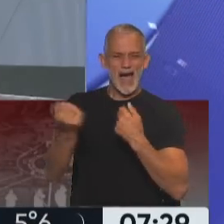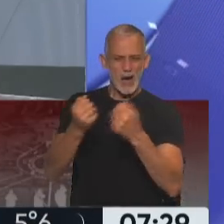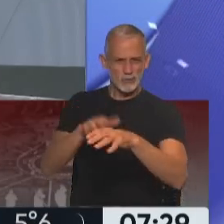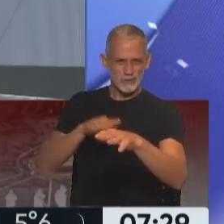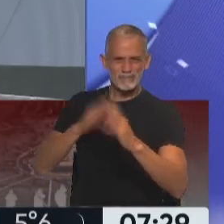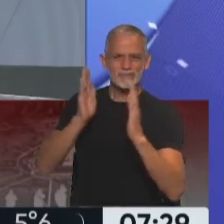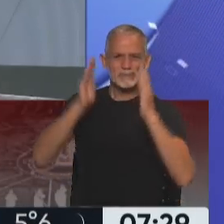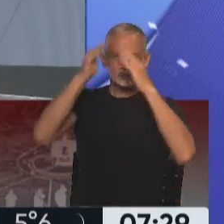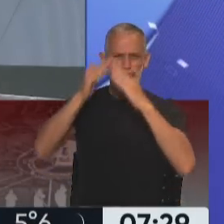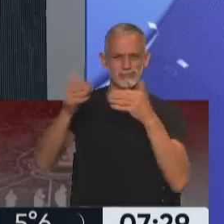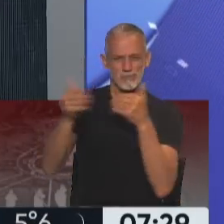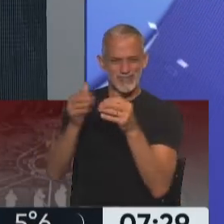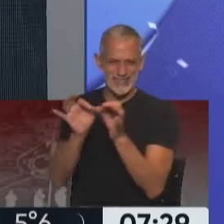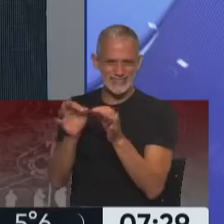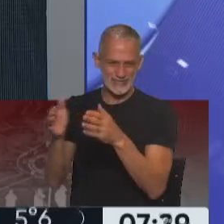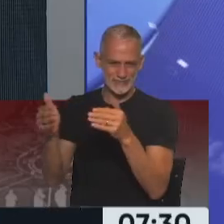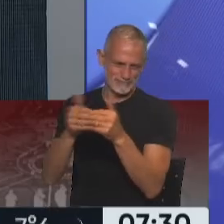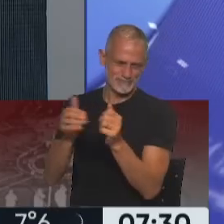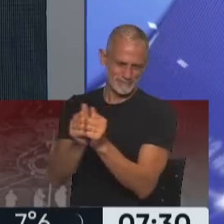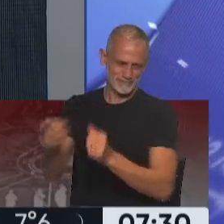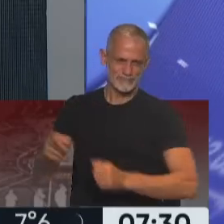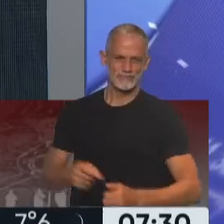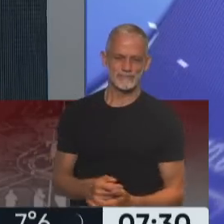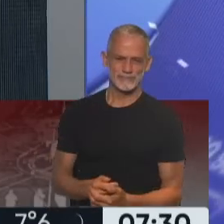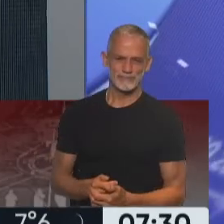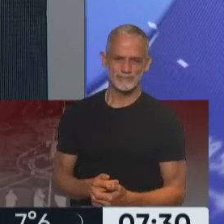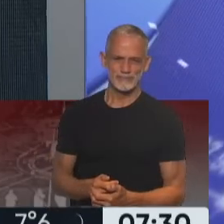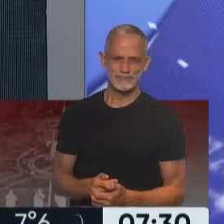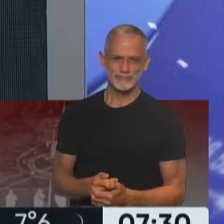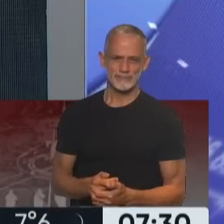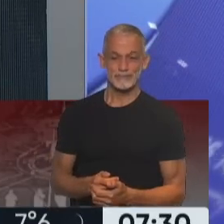cercanos. Claro. Sí. Seguramente. Claro.